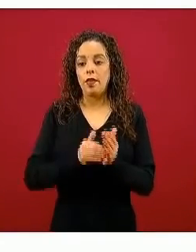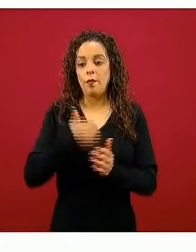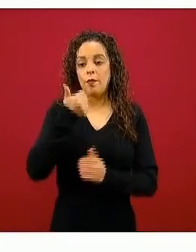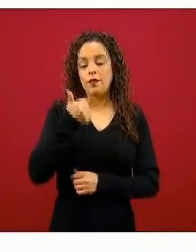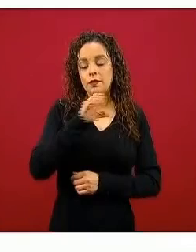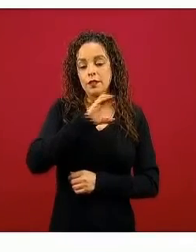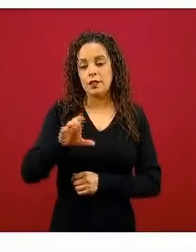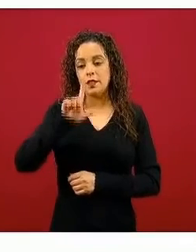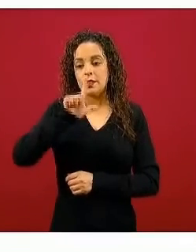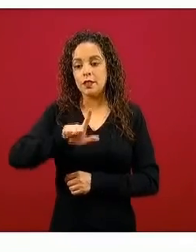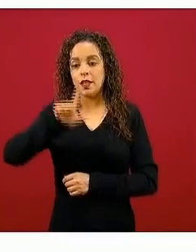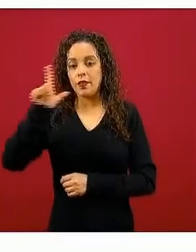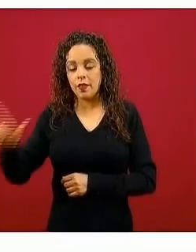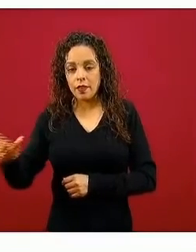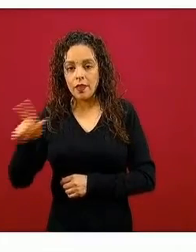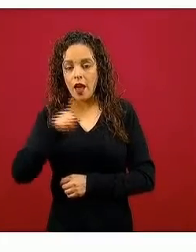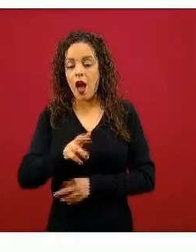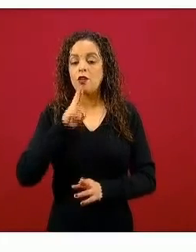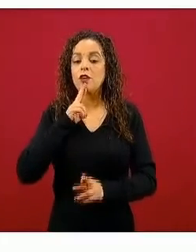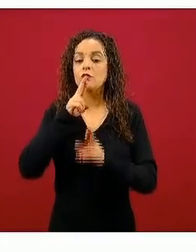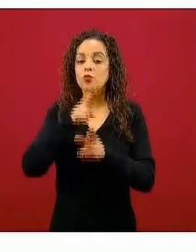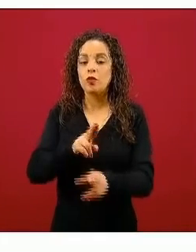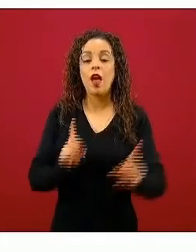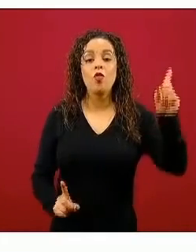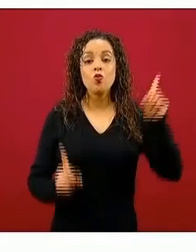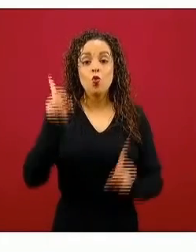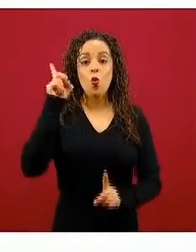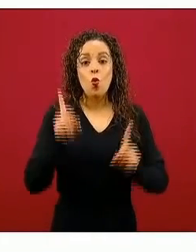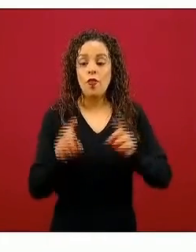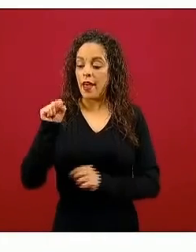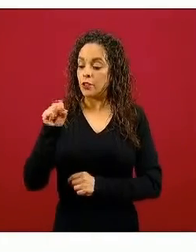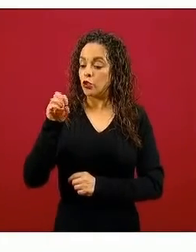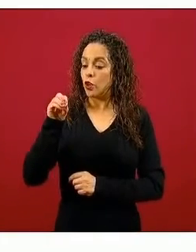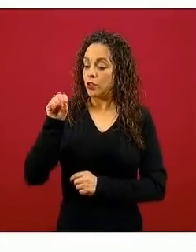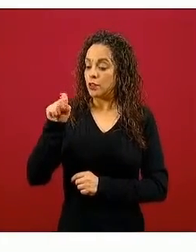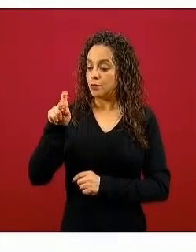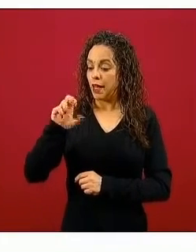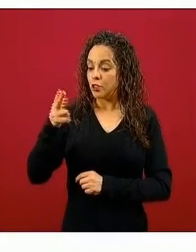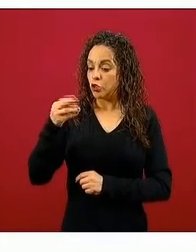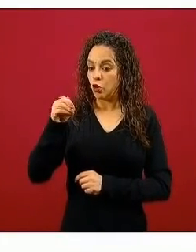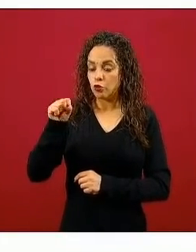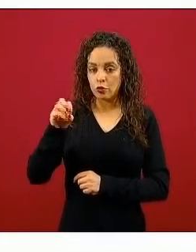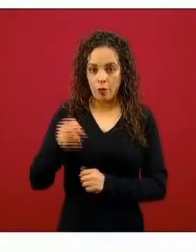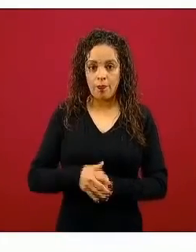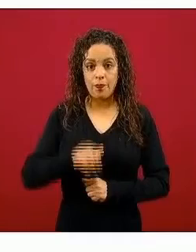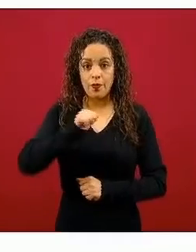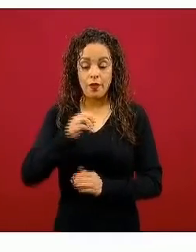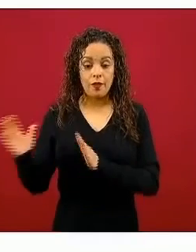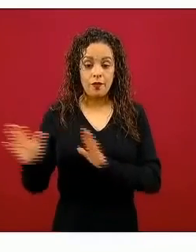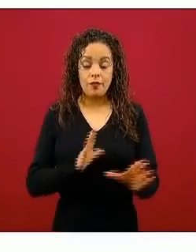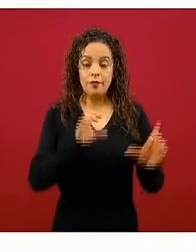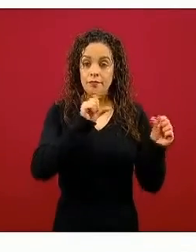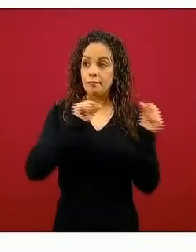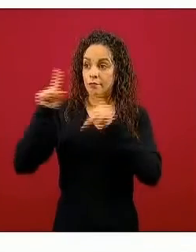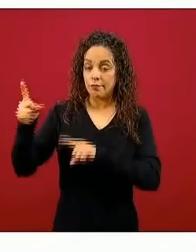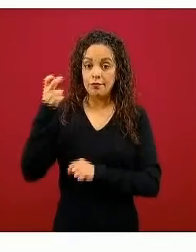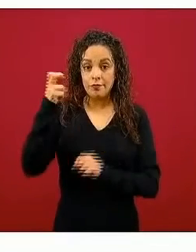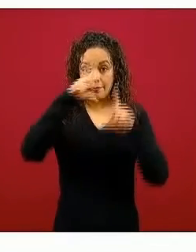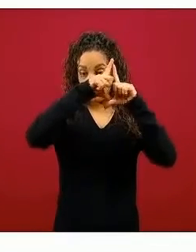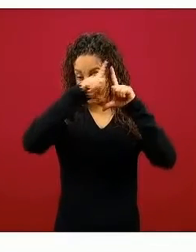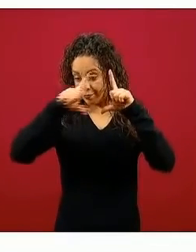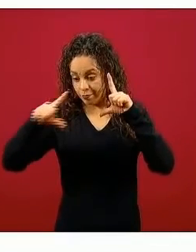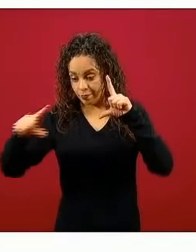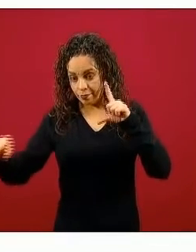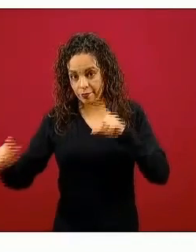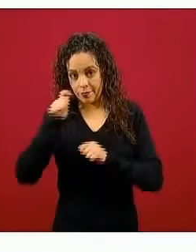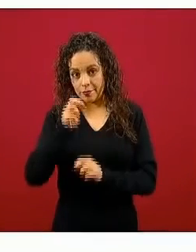50,677 resultados que están sospechosos. Por lo tanto, cuando vemos la siguiente diapositiva, que es la distribución precisamente de estos